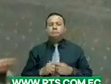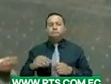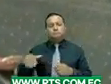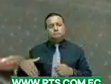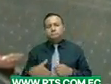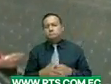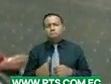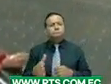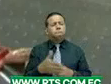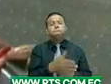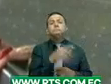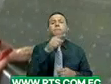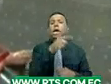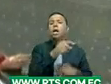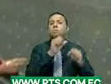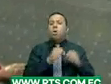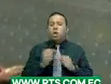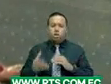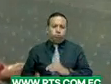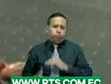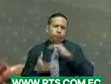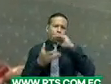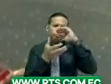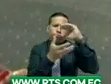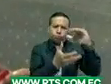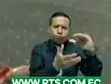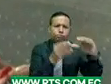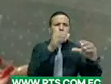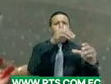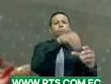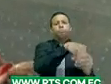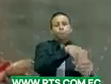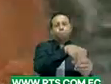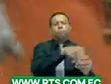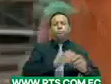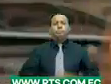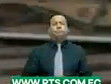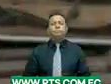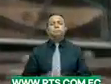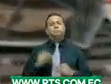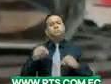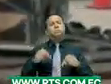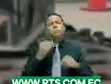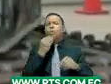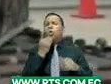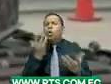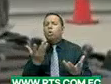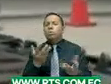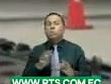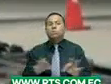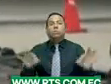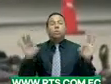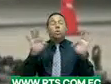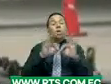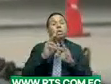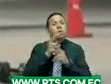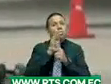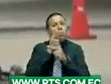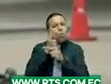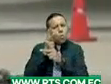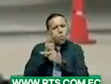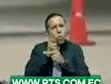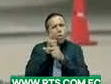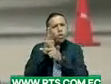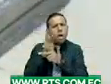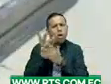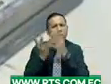donde están todas las facilidades para que se pueda desaduanizar la mercadería. La meta, aquí dicen, es cuidar de todas las maneras posibles que